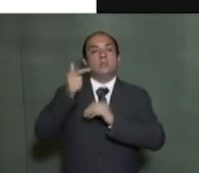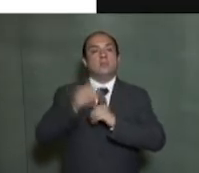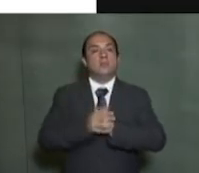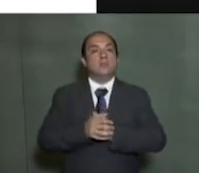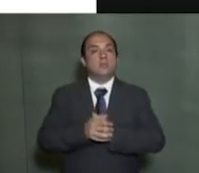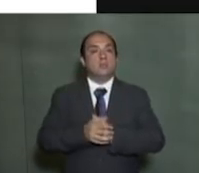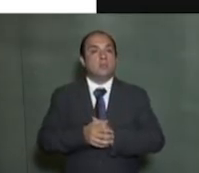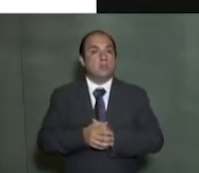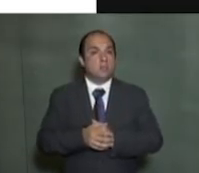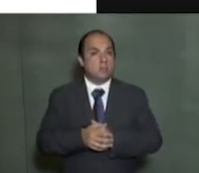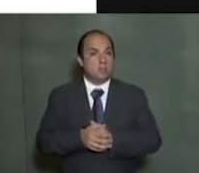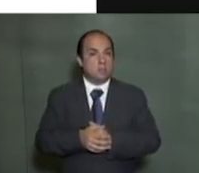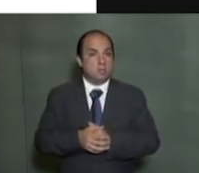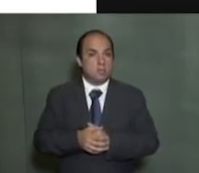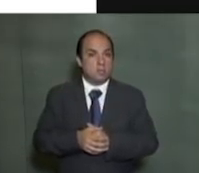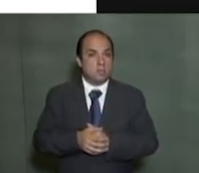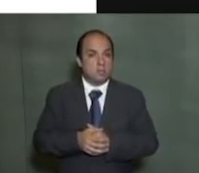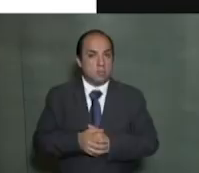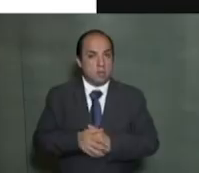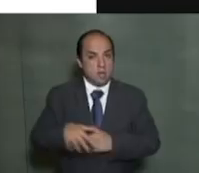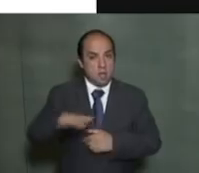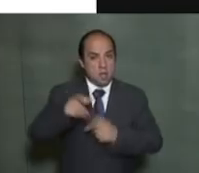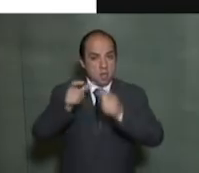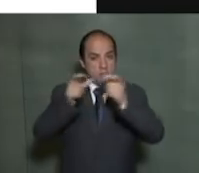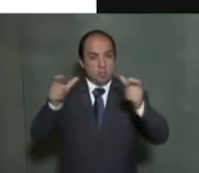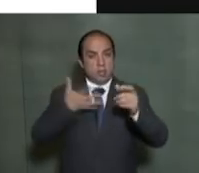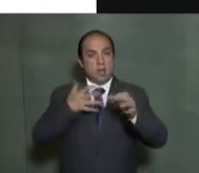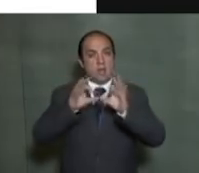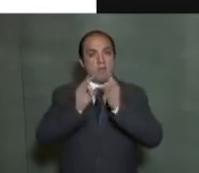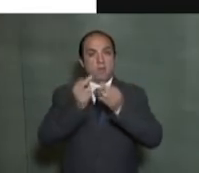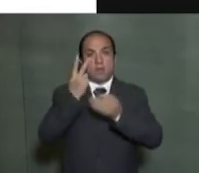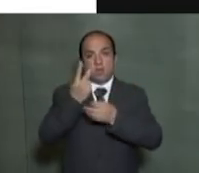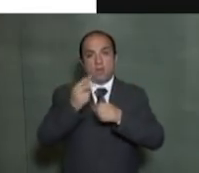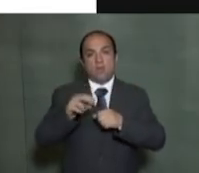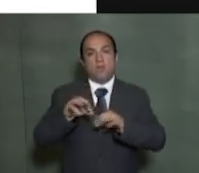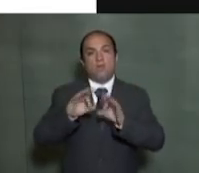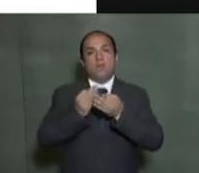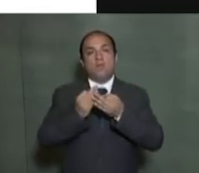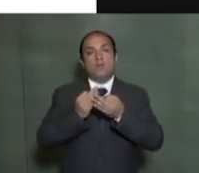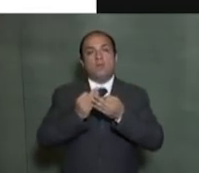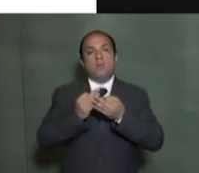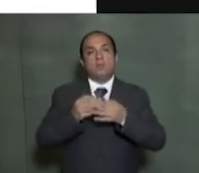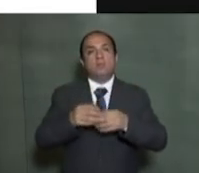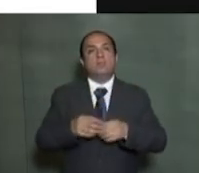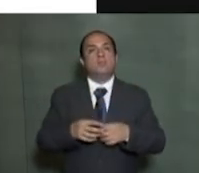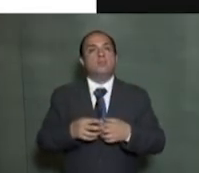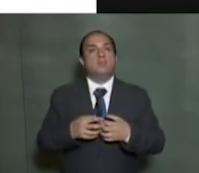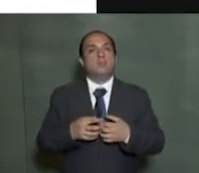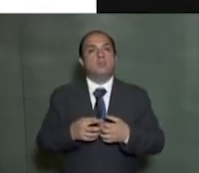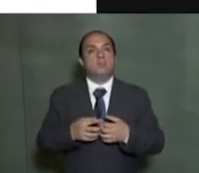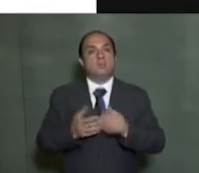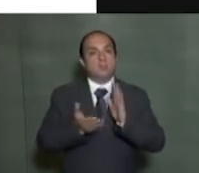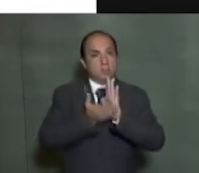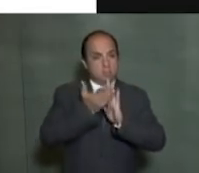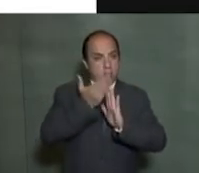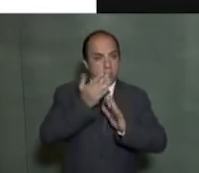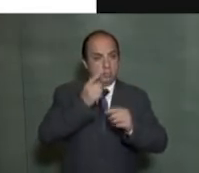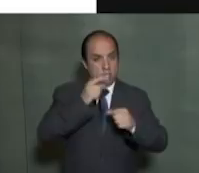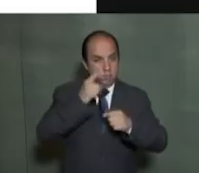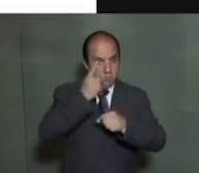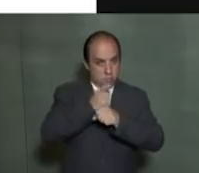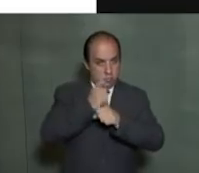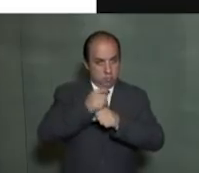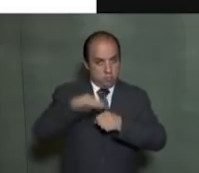Cabe mencionar que el viaducto elevado está conformado por dos tipos de estructuraciones básicamente. Un primer tramo